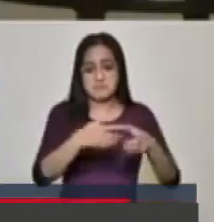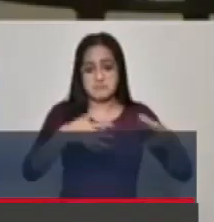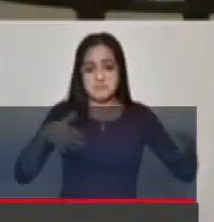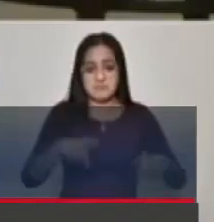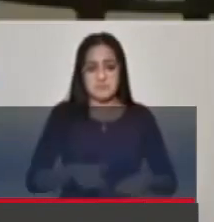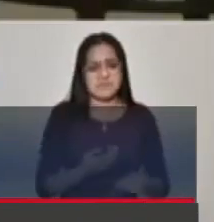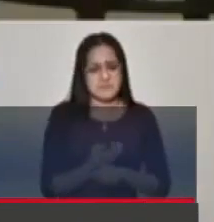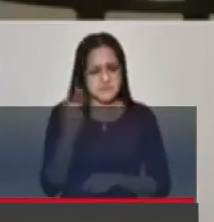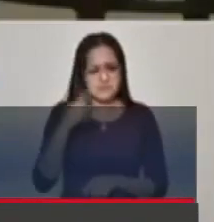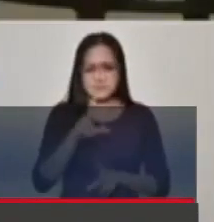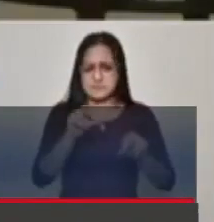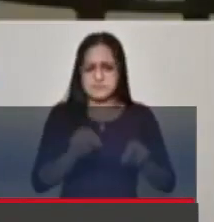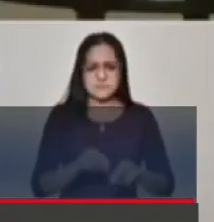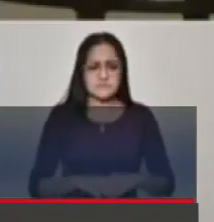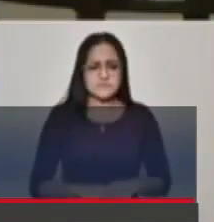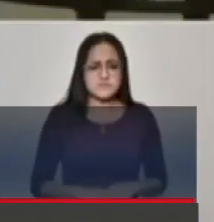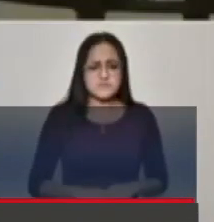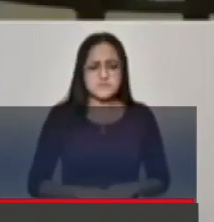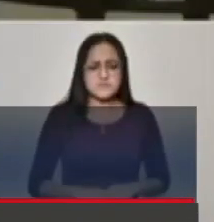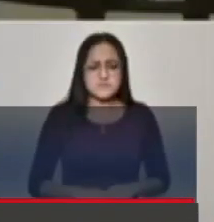aquí en el estado